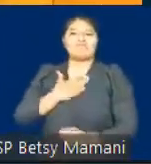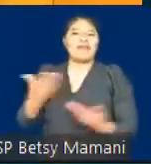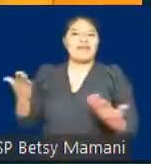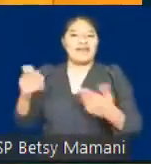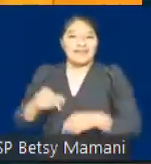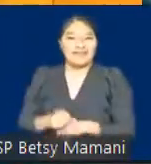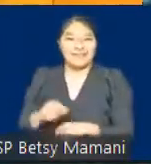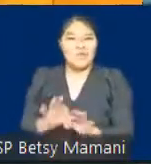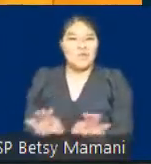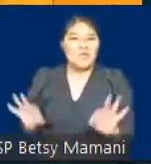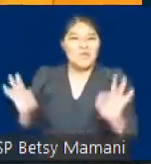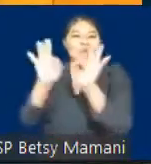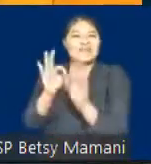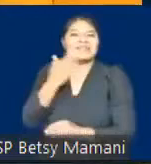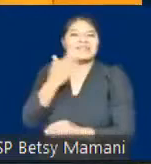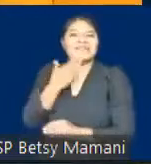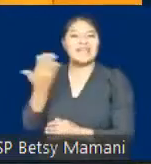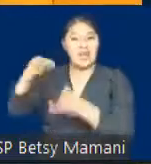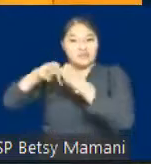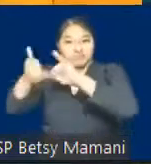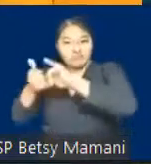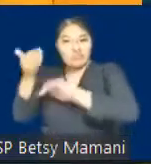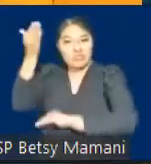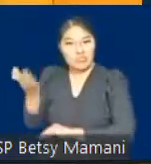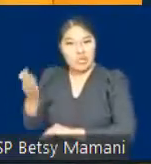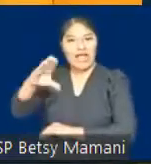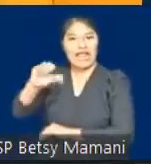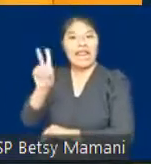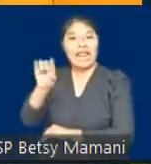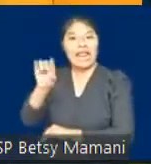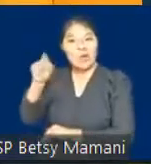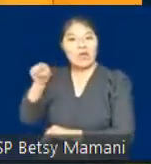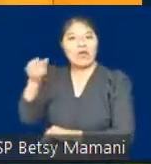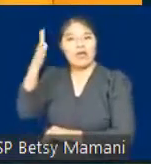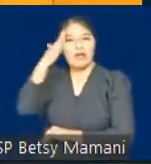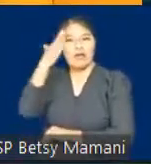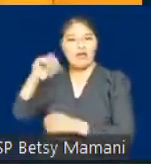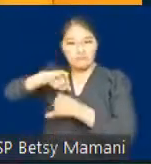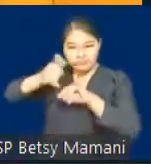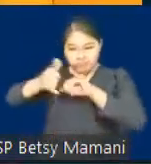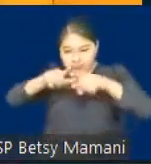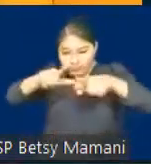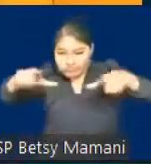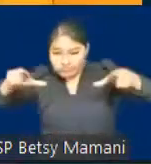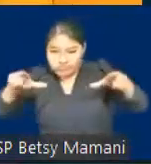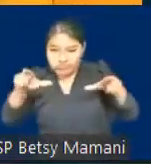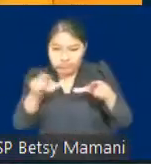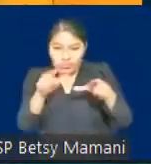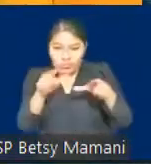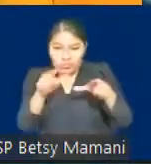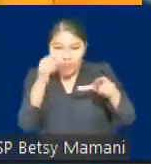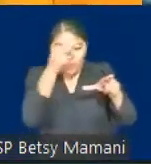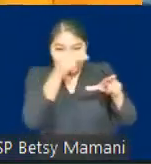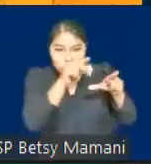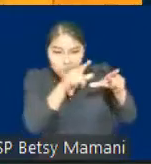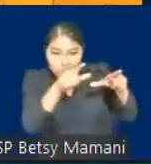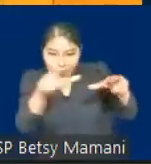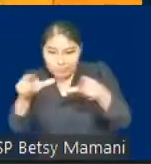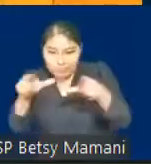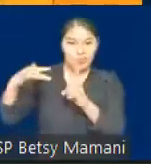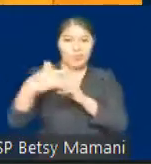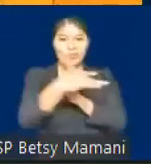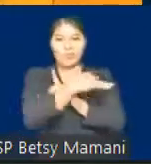Marinera, ejecutada por la arquitecta Claudia Mejía Flores, especialista en catastro de la Oficina Registral Hilo,